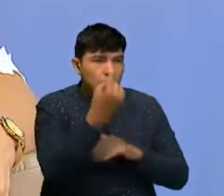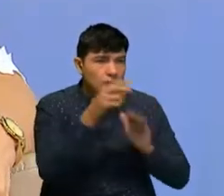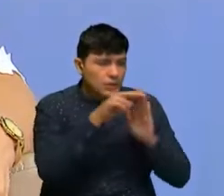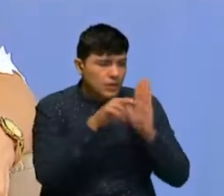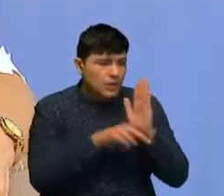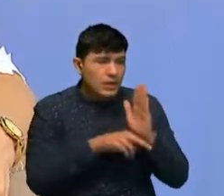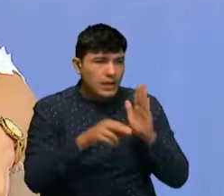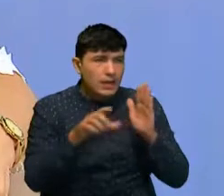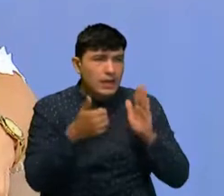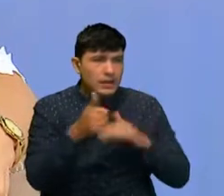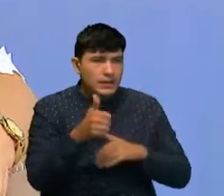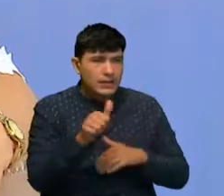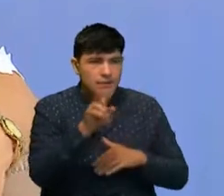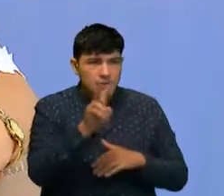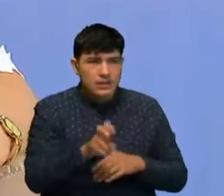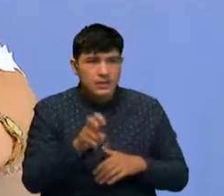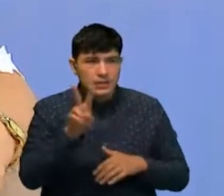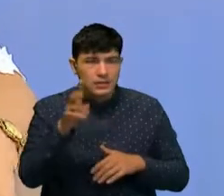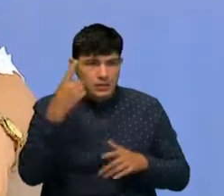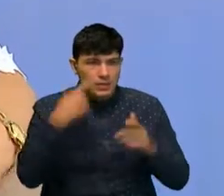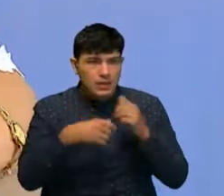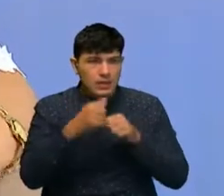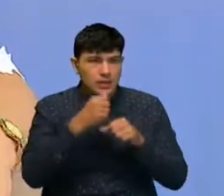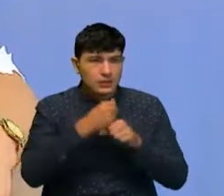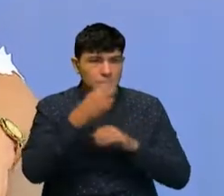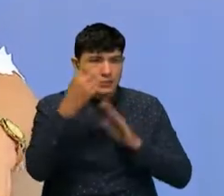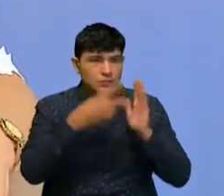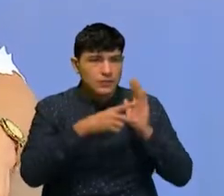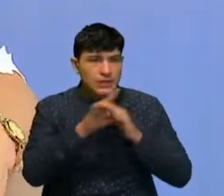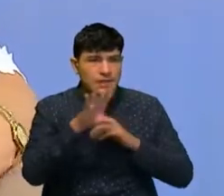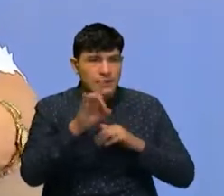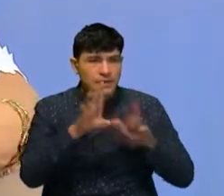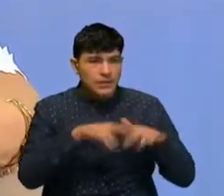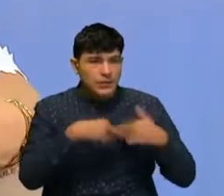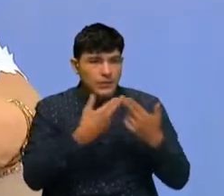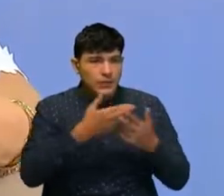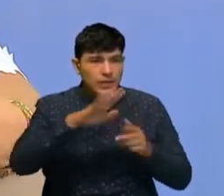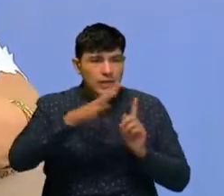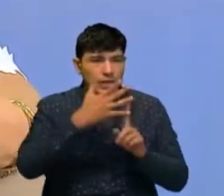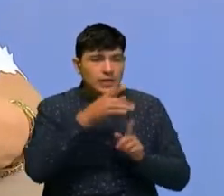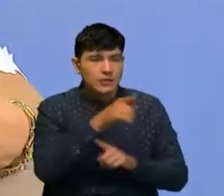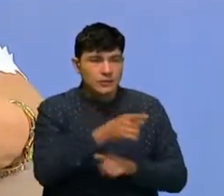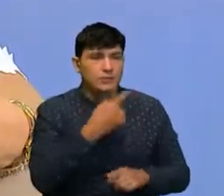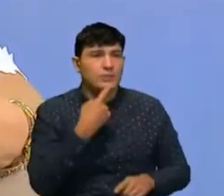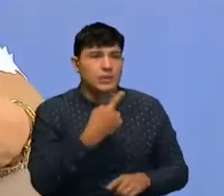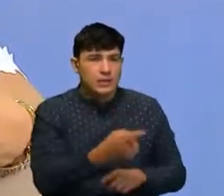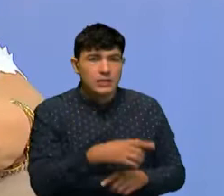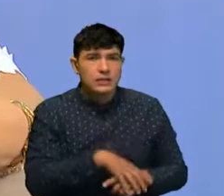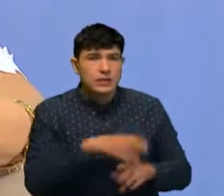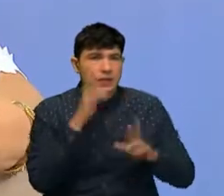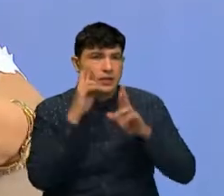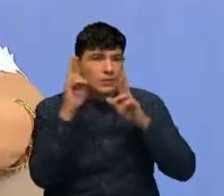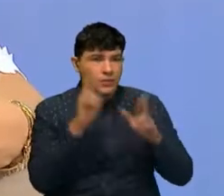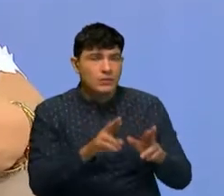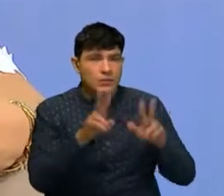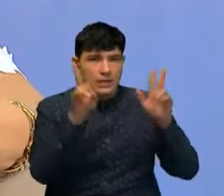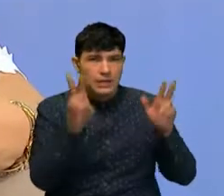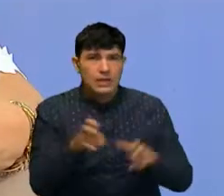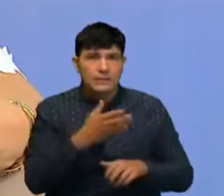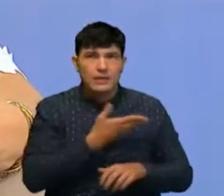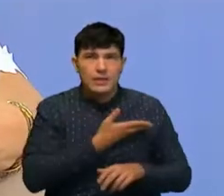reglamentario, el 1072 del 2015, en la sesión quinta, ya señala la situación en particular del tema de las